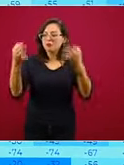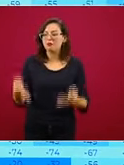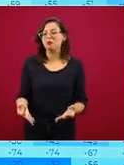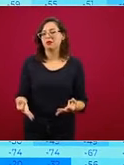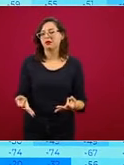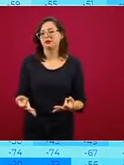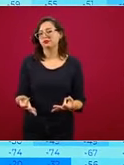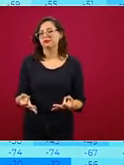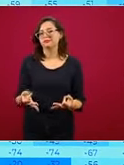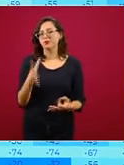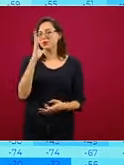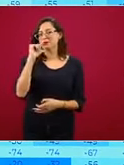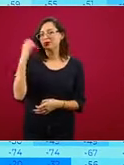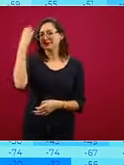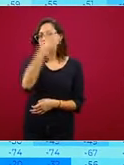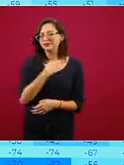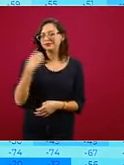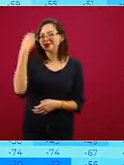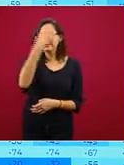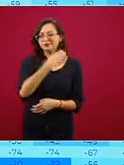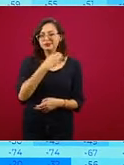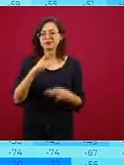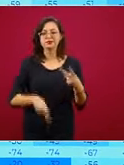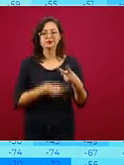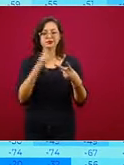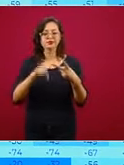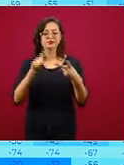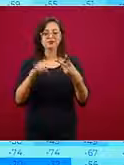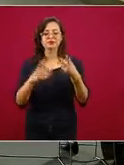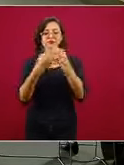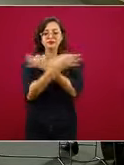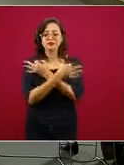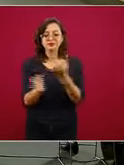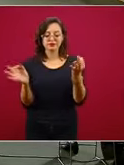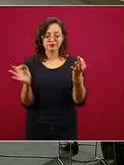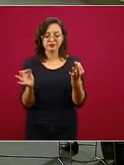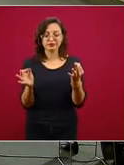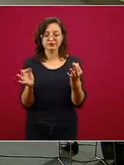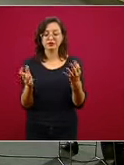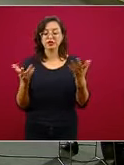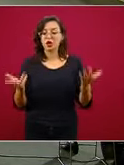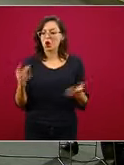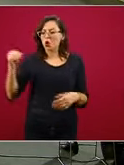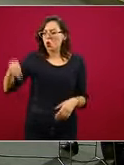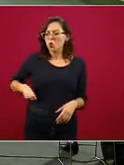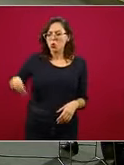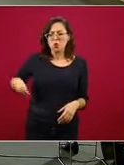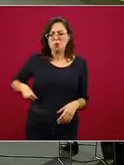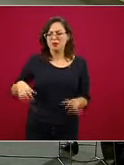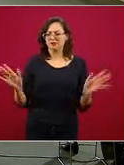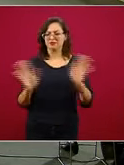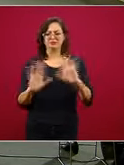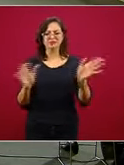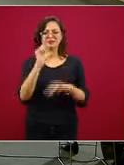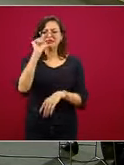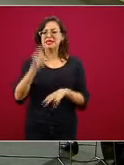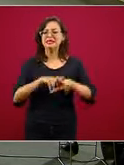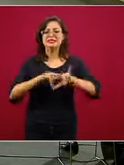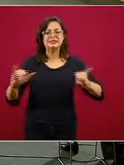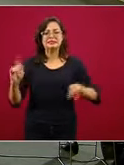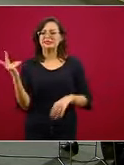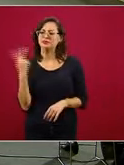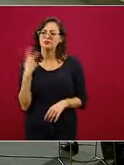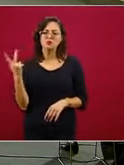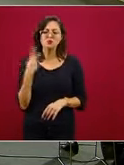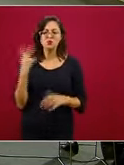consistente para la evaluación. Y segundo mensaje, insisto, sin ánimo de culpar, y esto no tiene nada que ver con la política, esto es